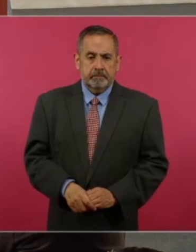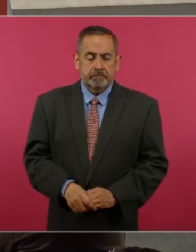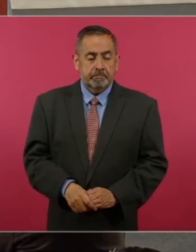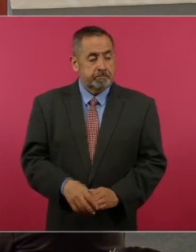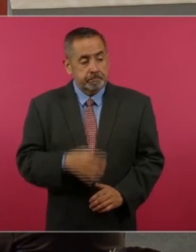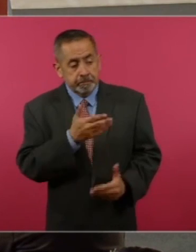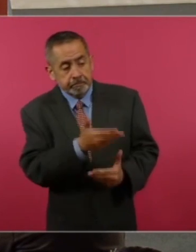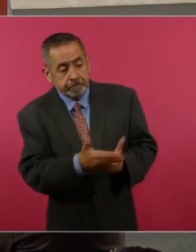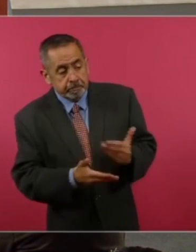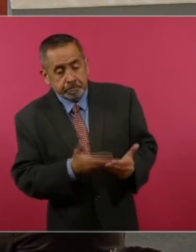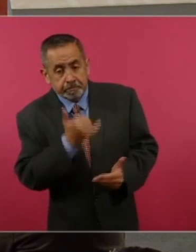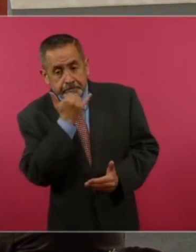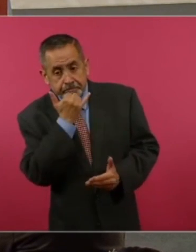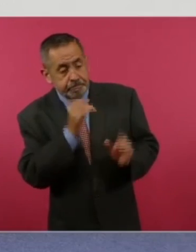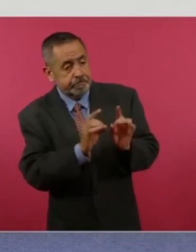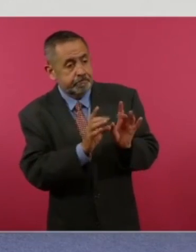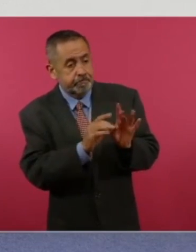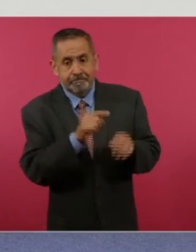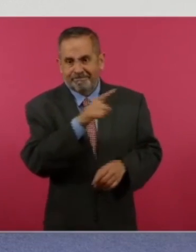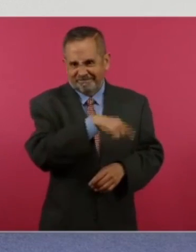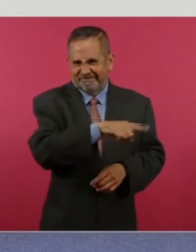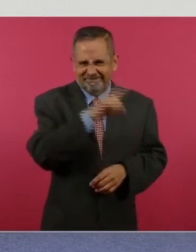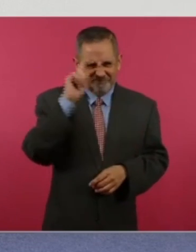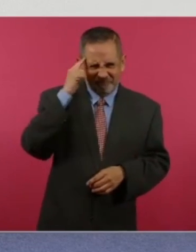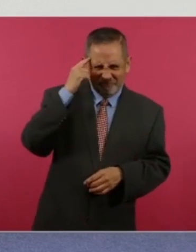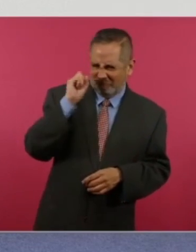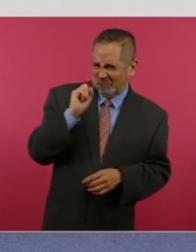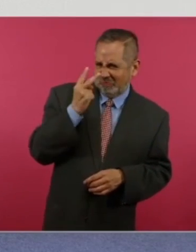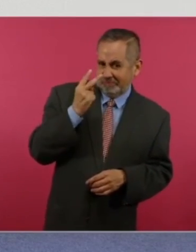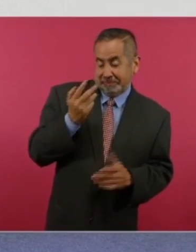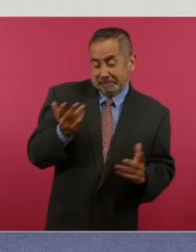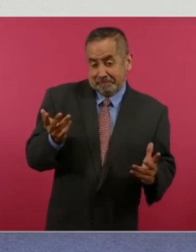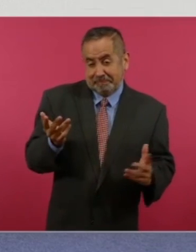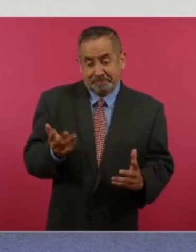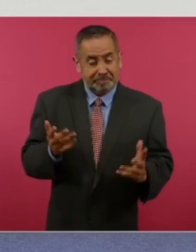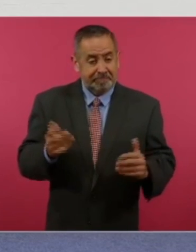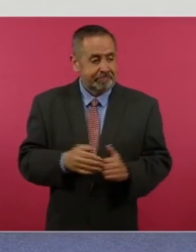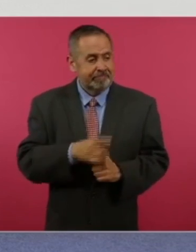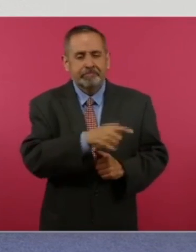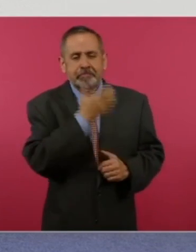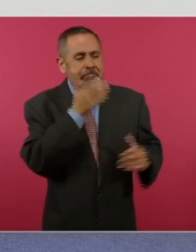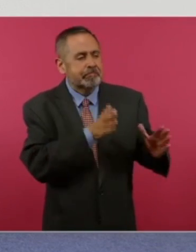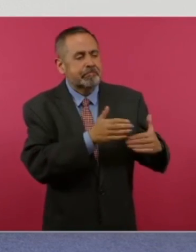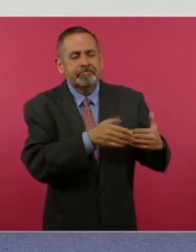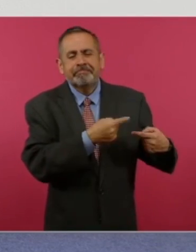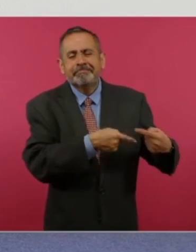Ofrezco disculpa por el enojo que les va a causar a los conservadores.